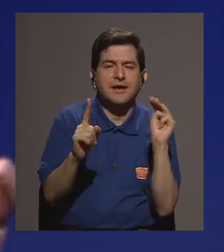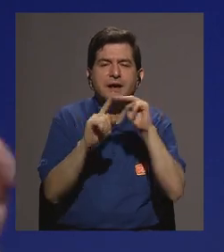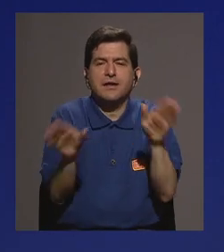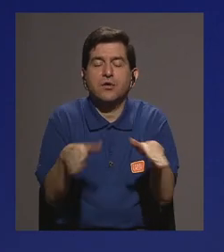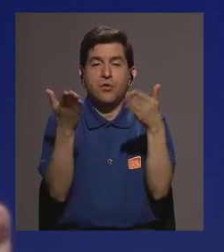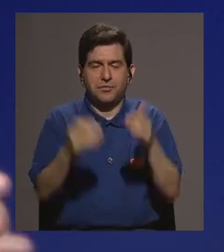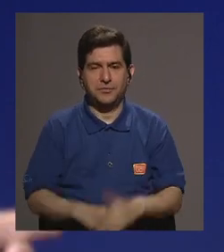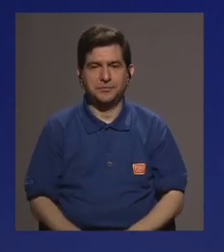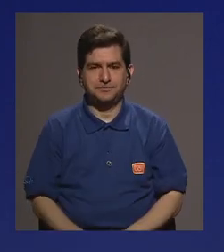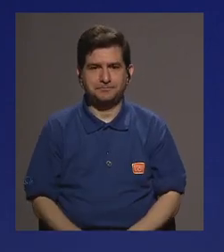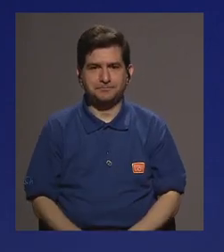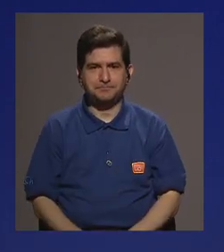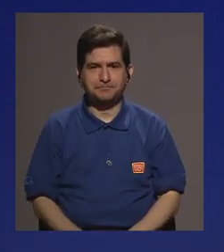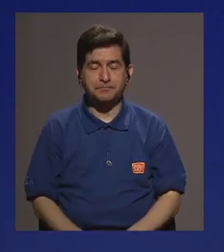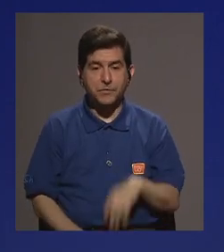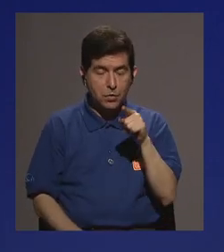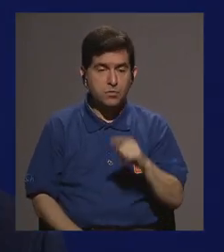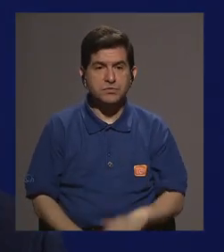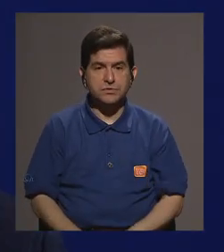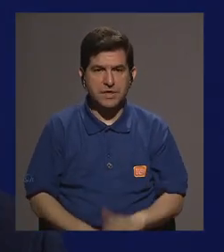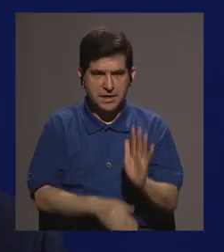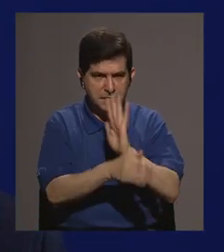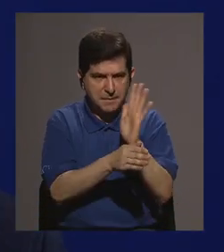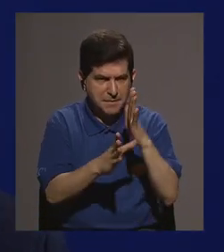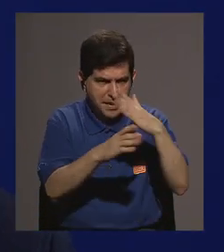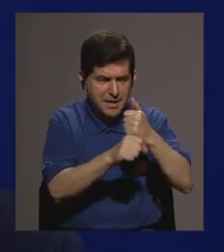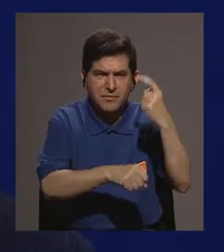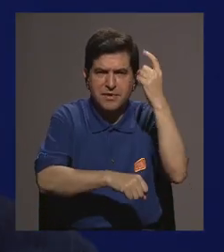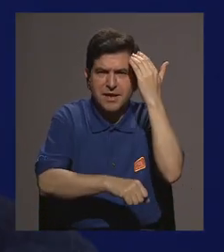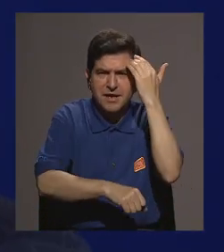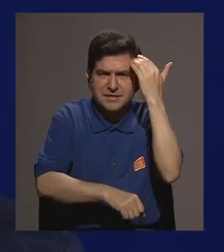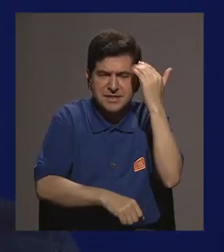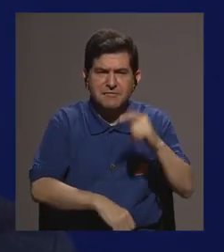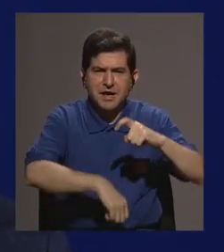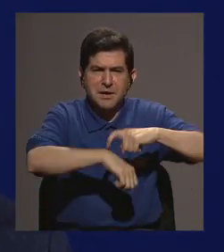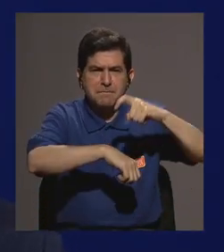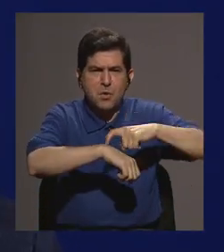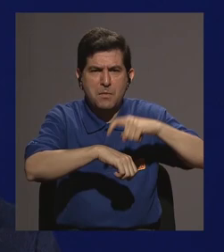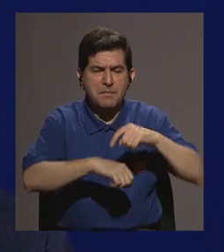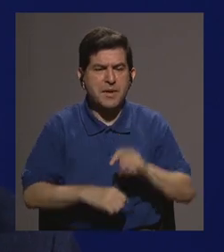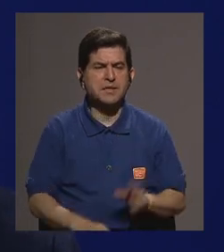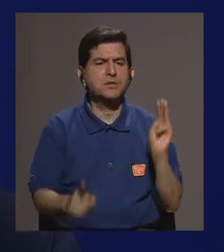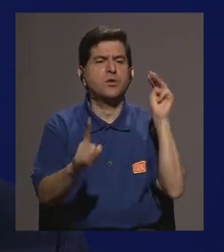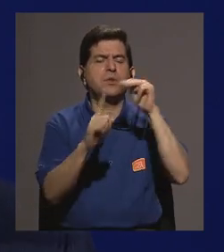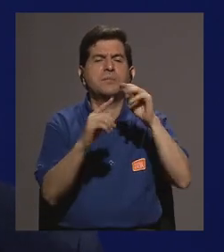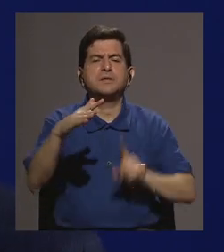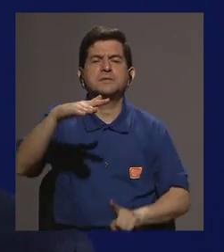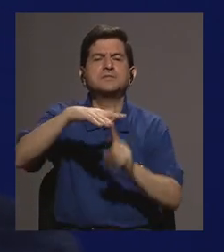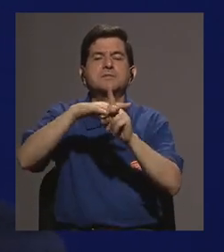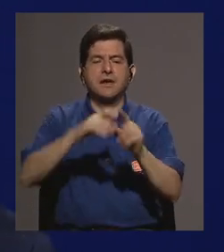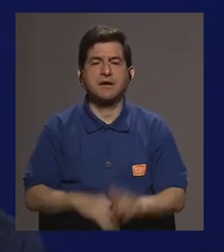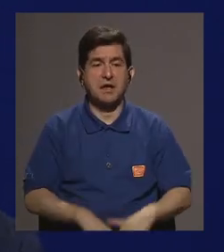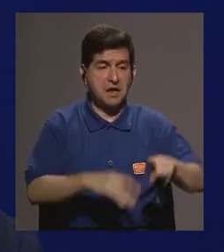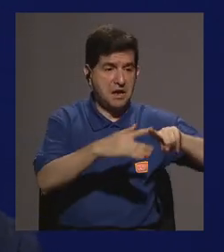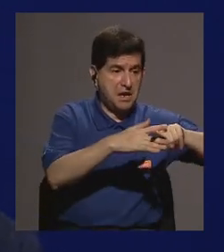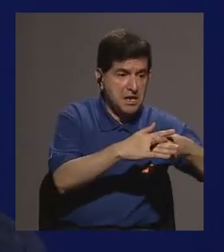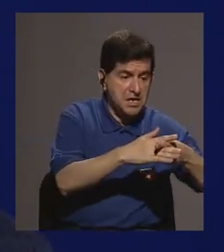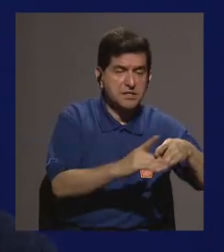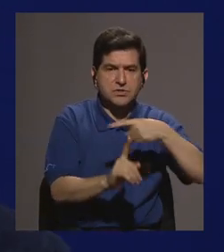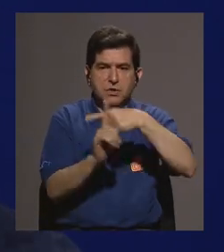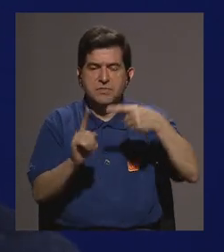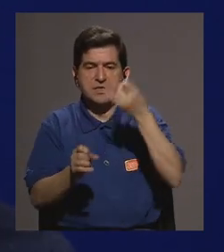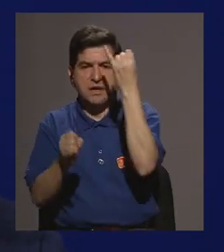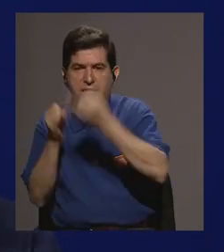de extraer ese mensaje es conforme vas creando la película sabes en qué momento que les brindaremos más